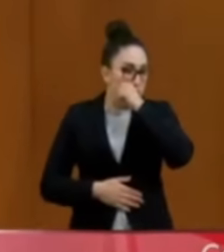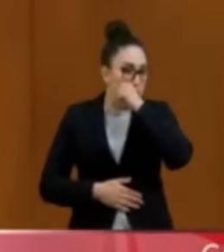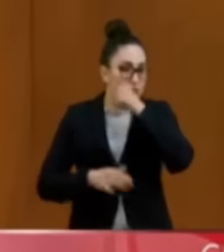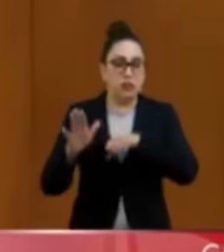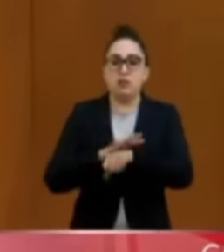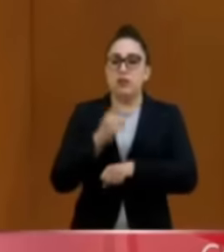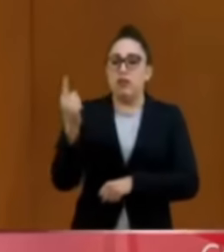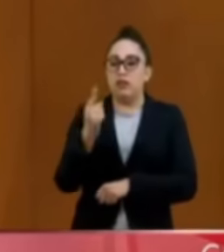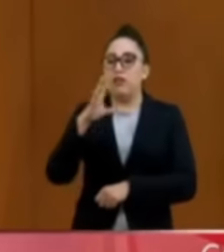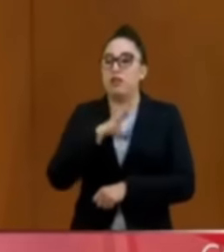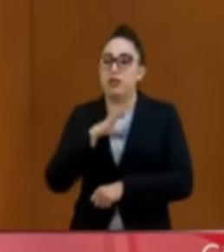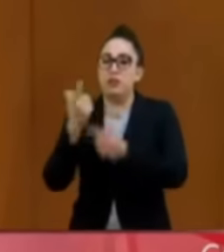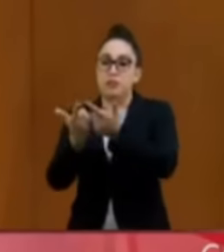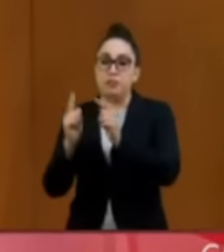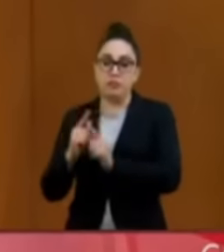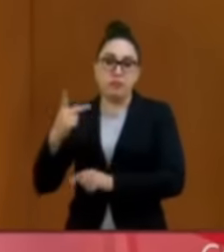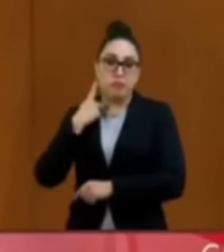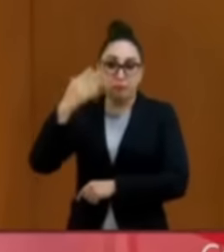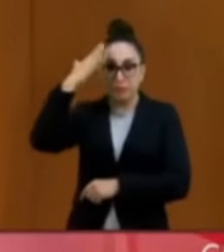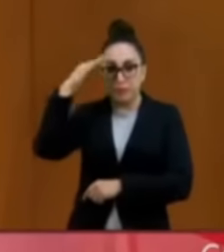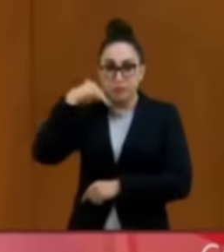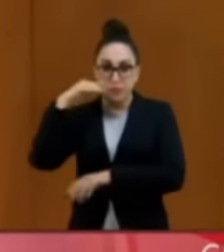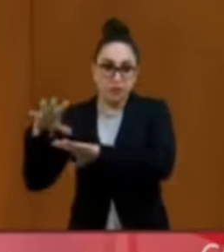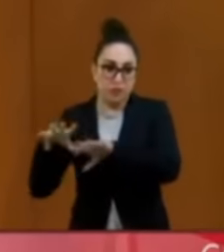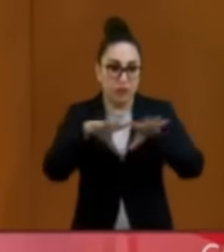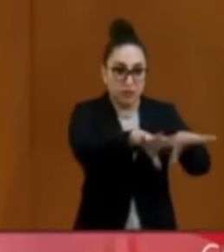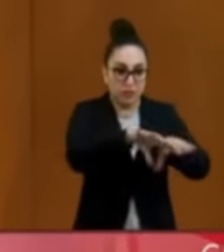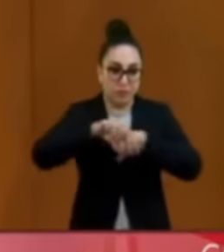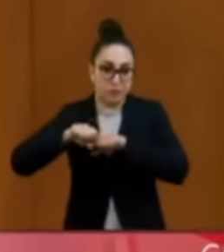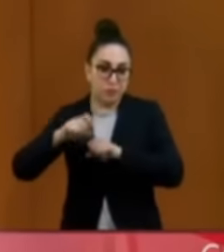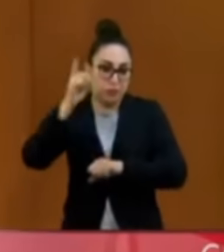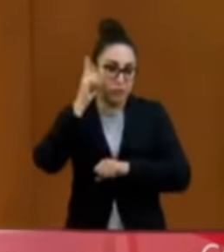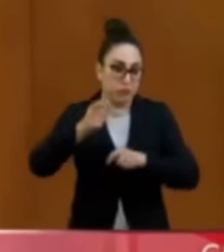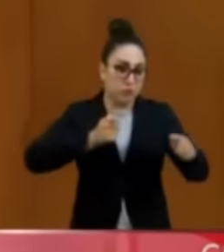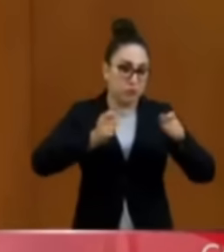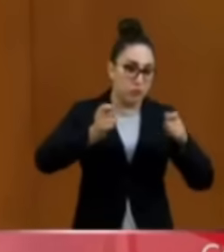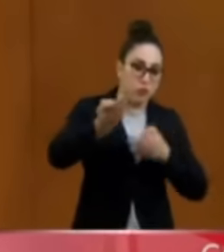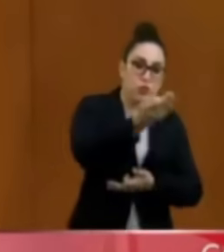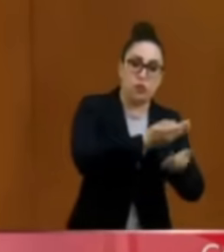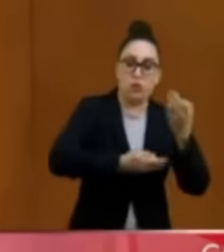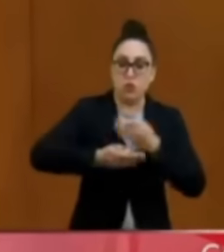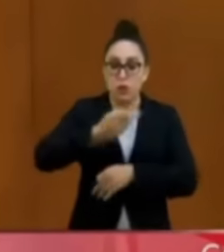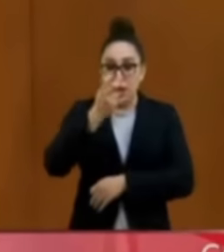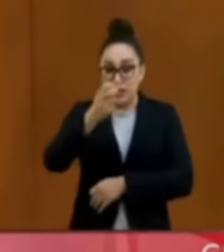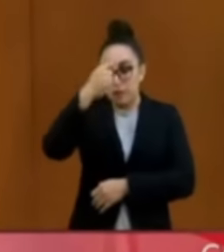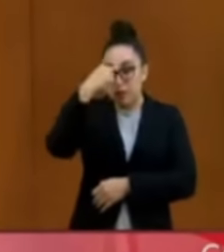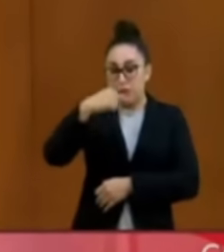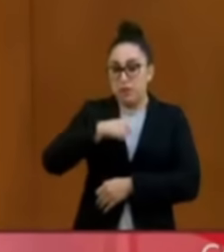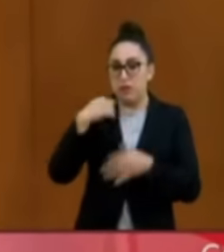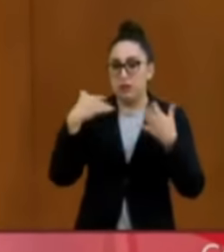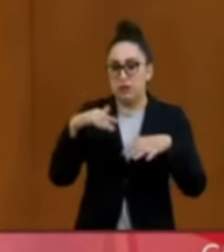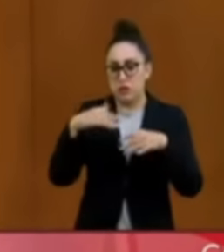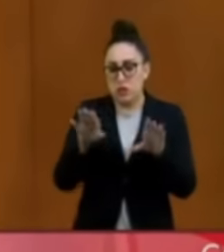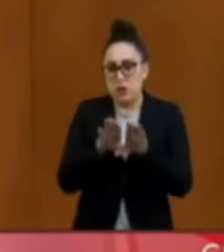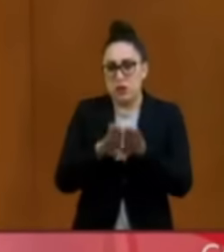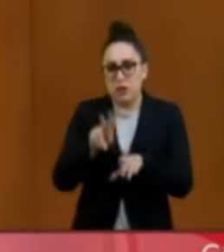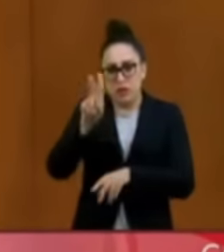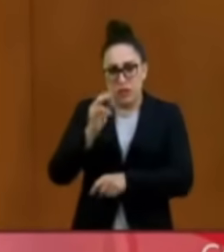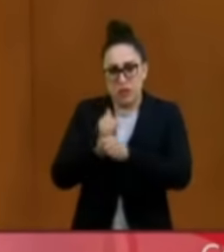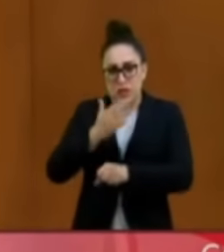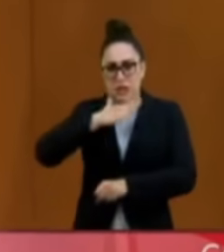por capturar a uno de los poderes públicos, lo único que merece es una proclama